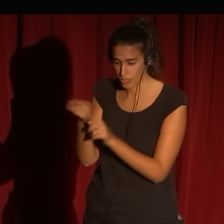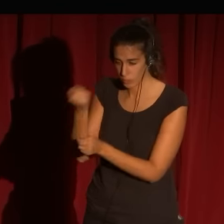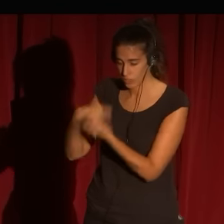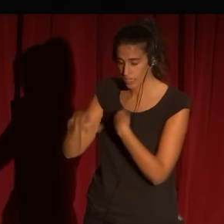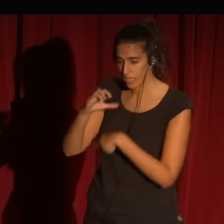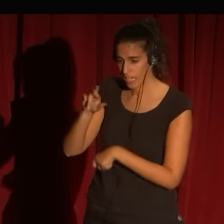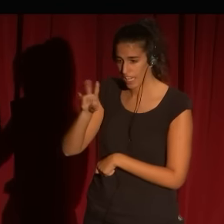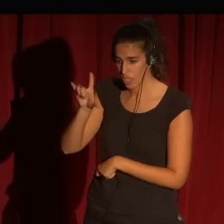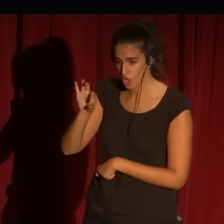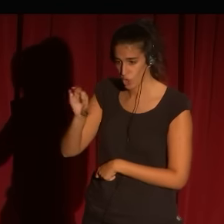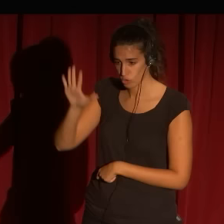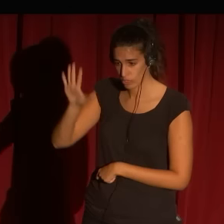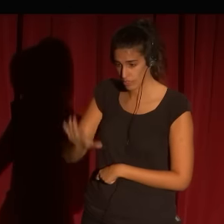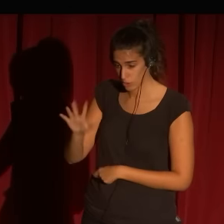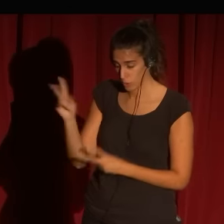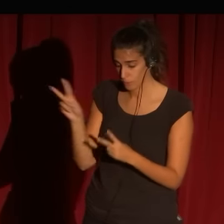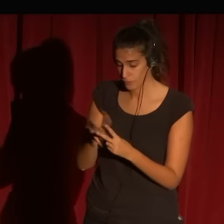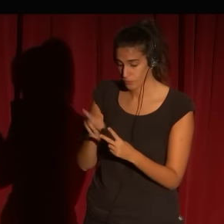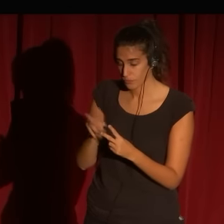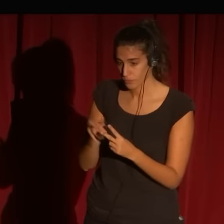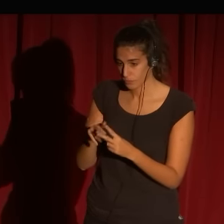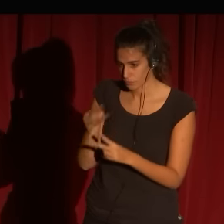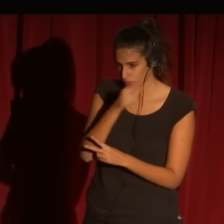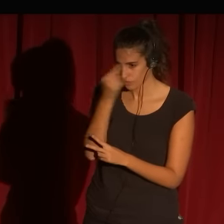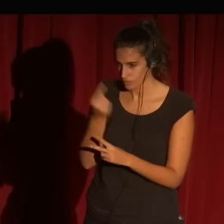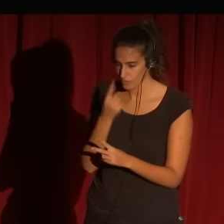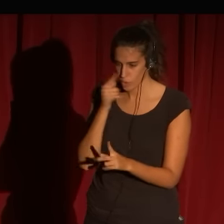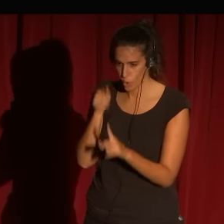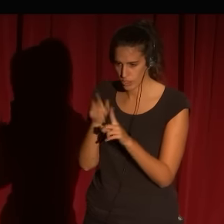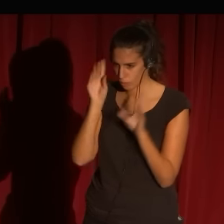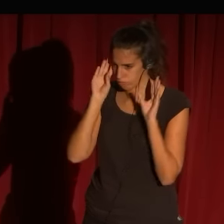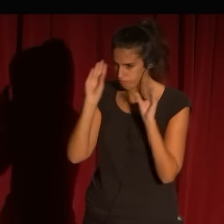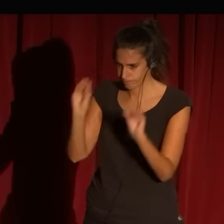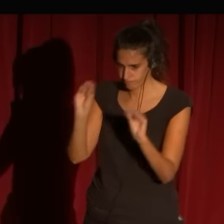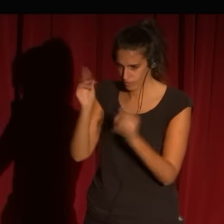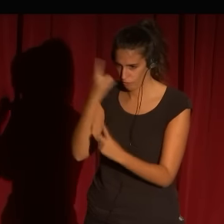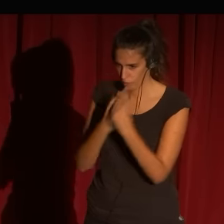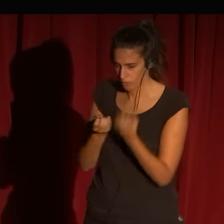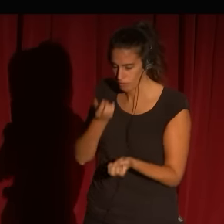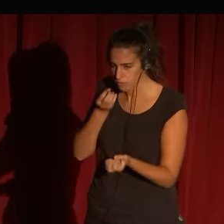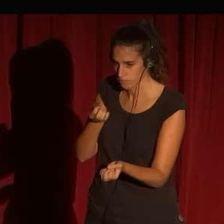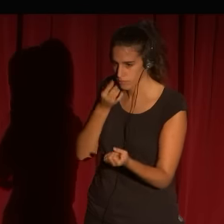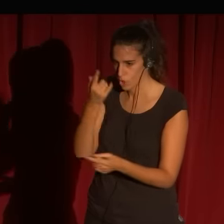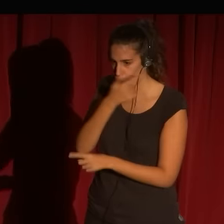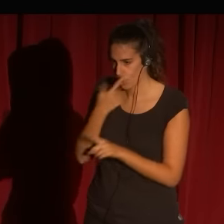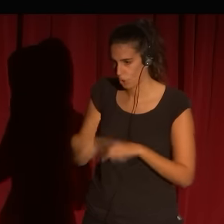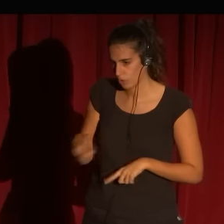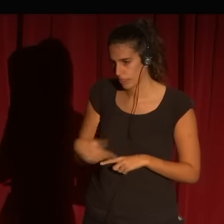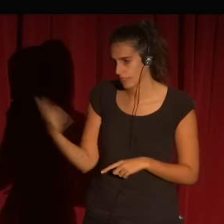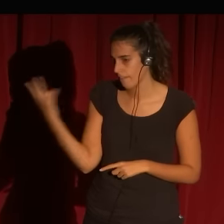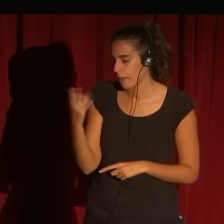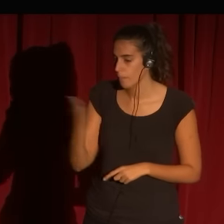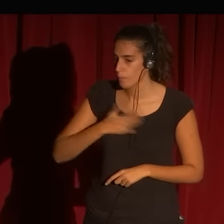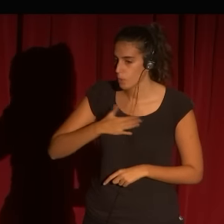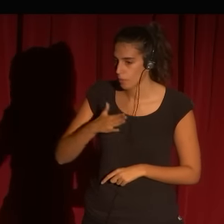pero lo que veis en ambos casos son ilustraciones en las que prima lo didáctico digamos lo informativo hay que pintar cosas de manera que se vean todas las